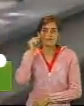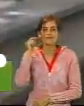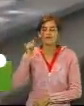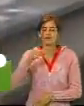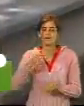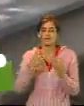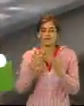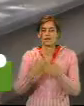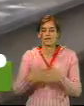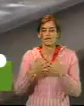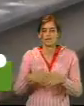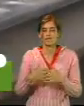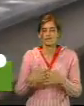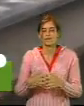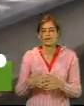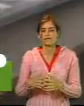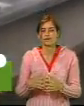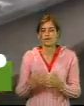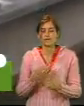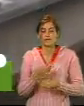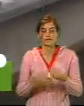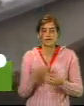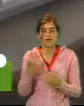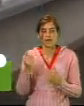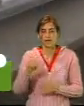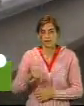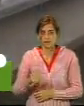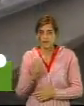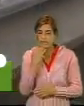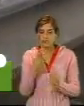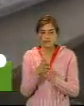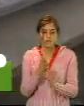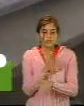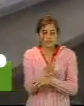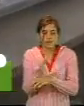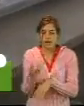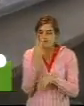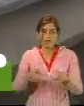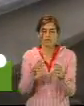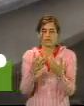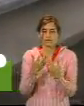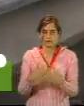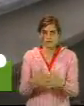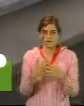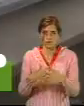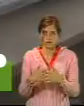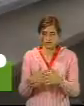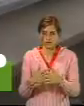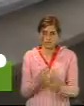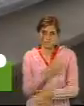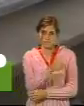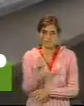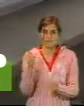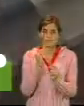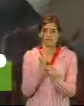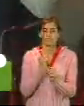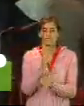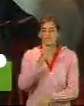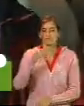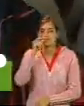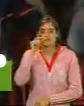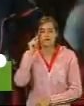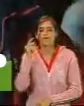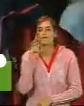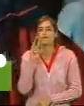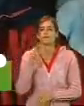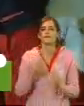esta empresa Bicoa. Van a hacer en este momento un recorrido por las instalaciones de esta empresa con cada uno de los trabajadores y trabajadoras un poco